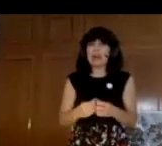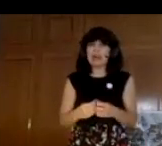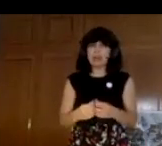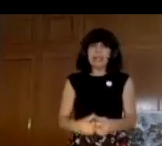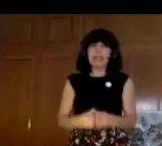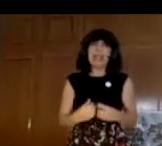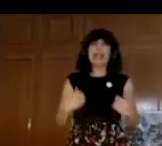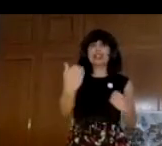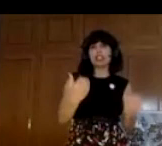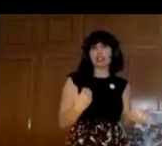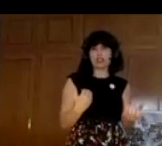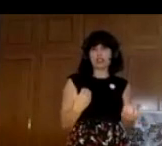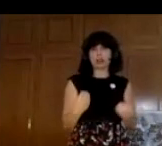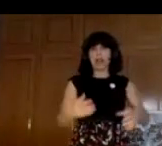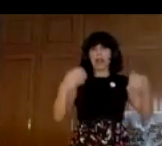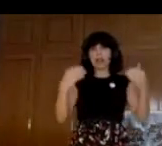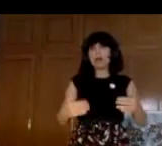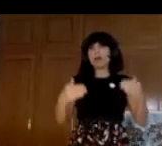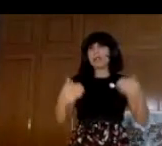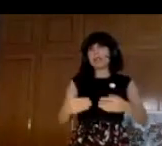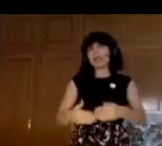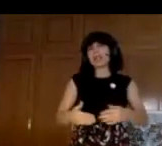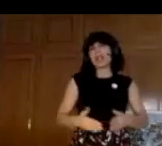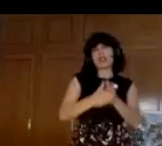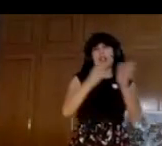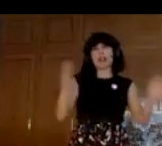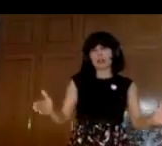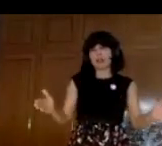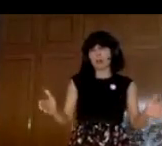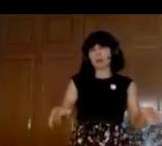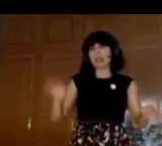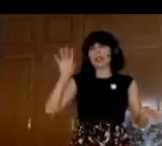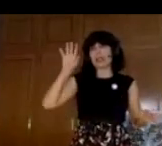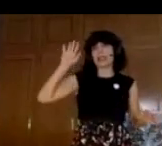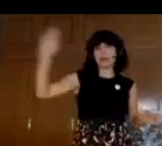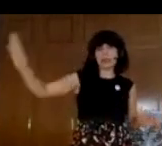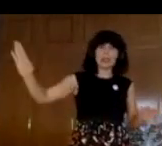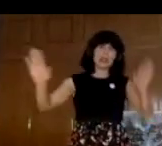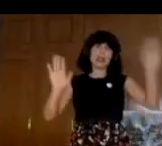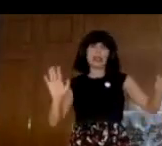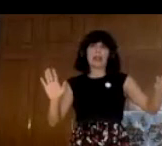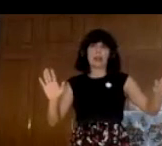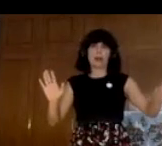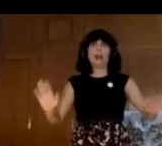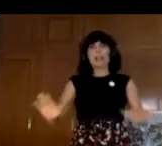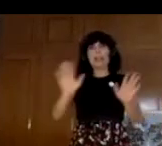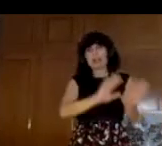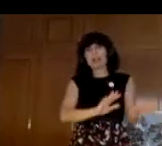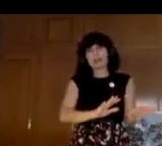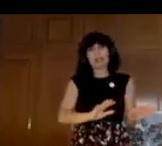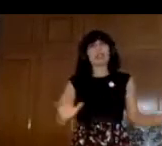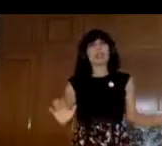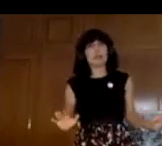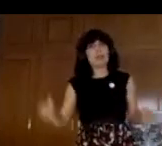narrativa de ellos y nosotros. El muro evidencia que hay dos lados del muro y que hay gente en un sitio y gente en el otro. Y hay